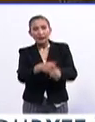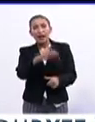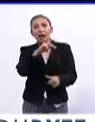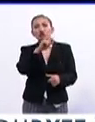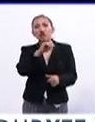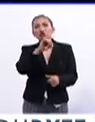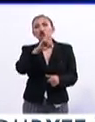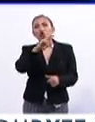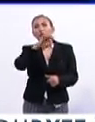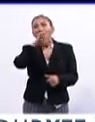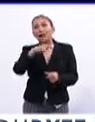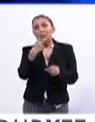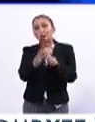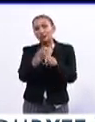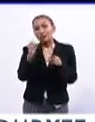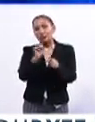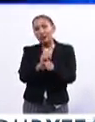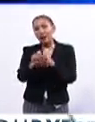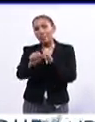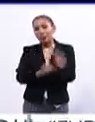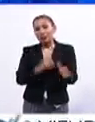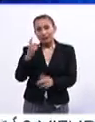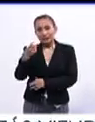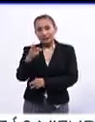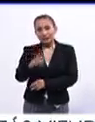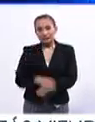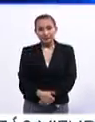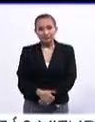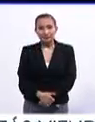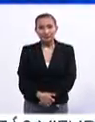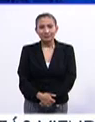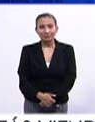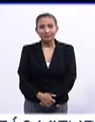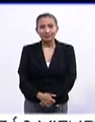claustro de sor juana hasta la segunda semana del mes de diciembre